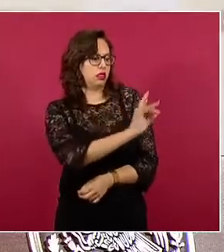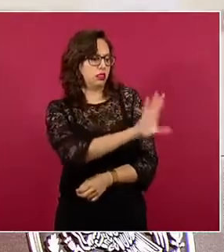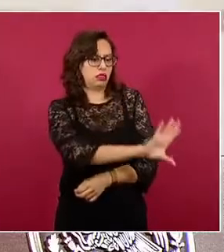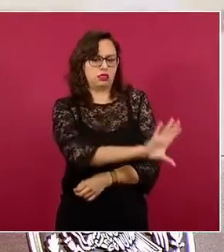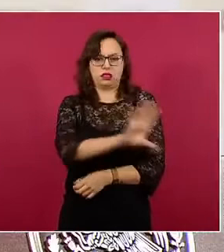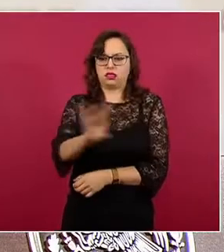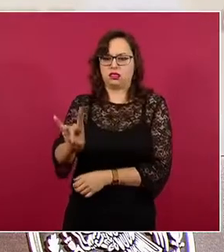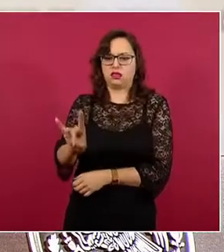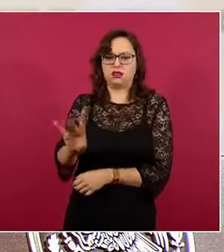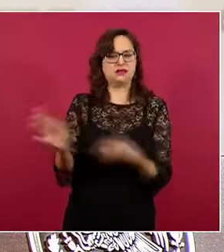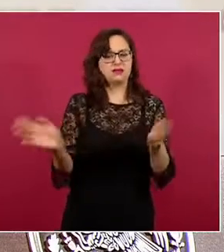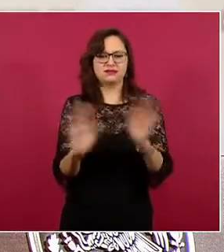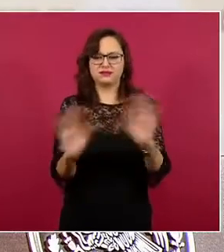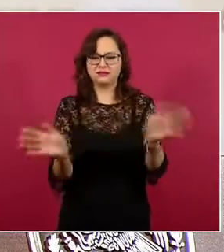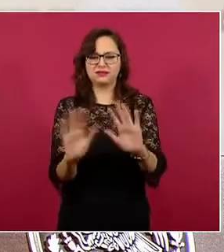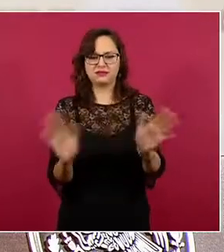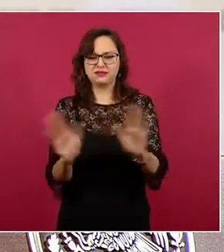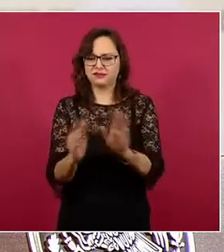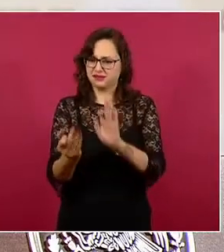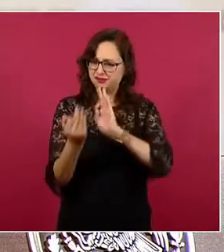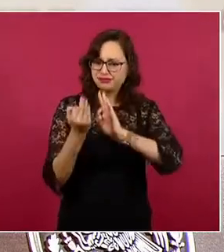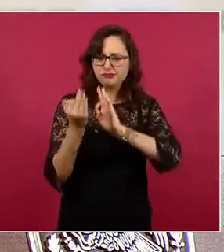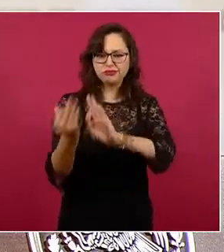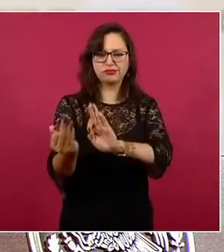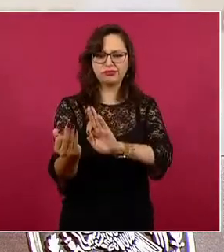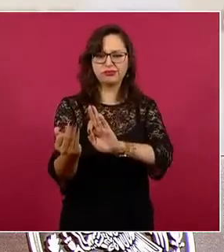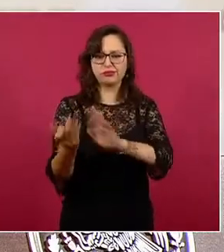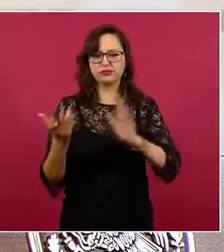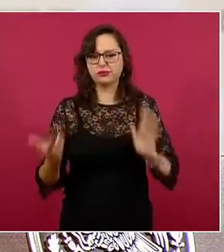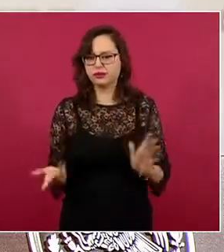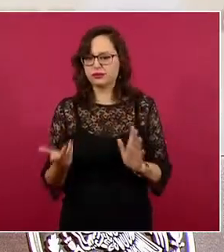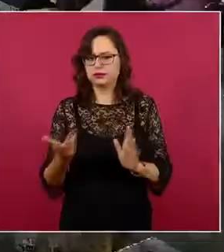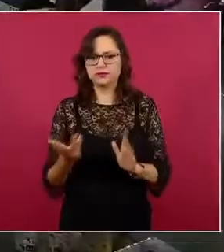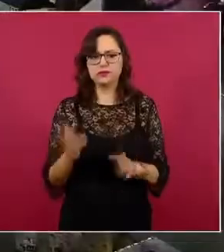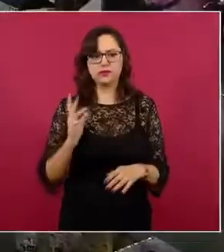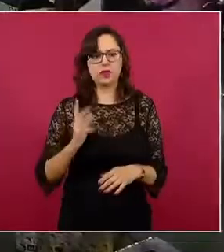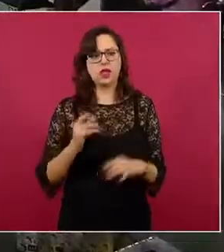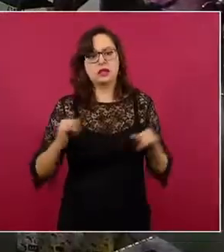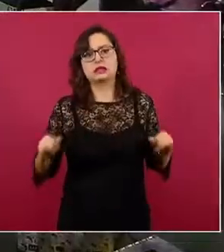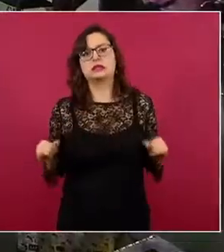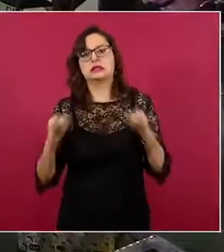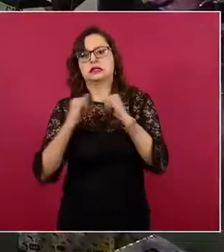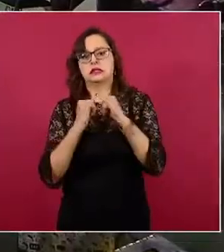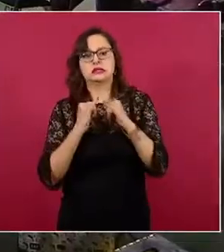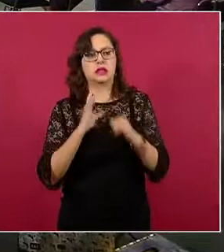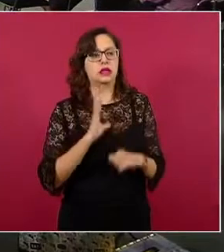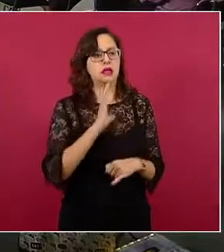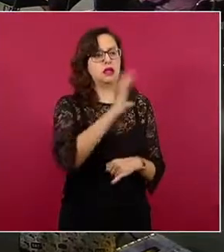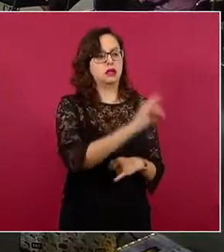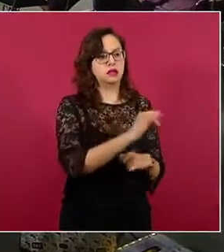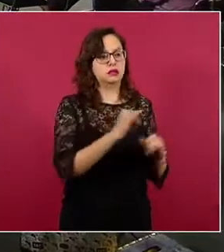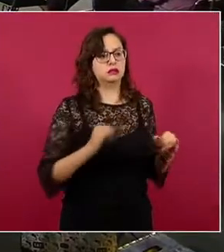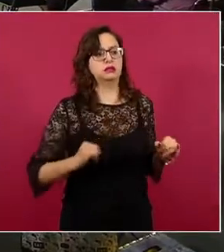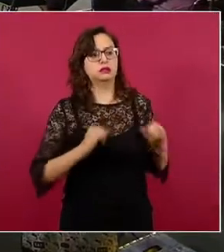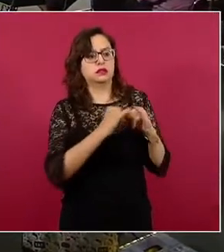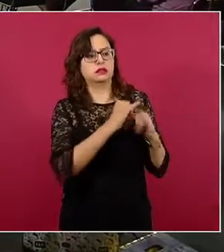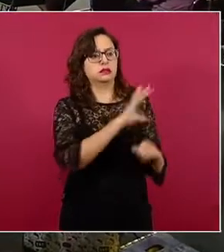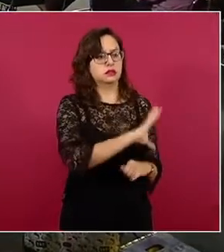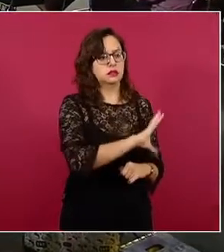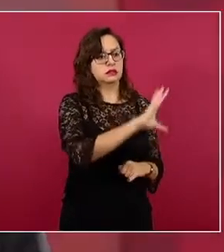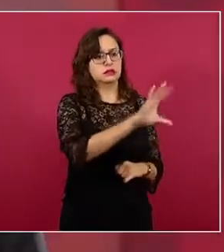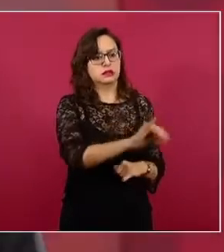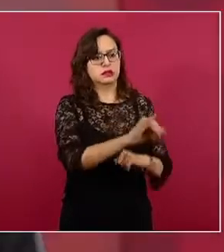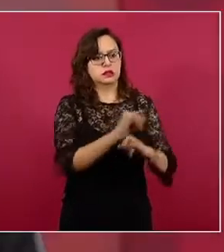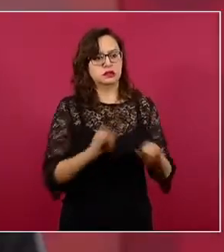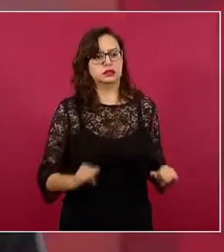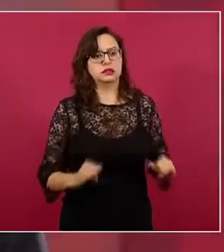que el dinero no tenga que pasar por muchas instancias, por muchas dependencias,